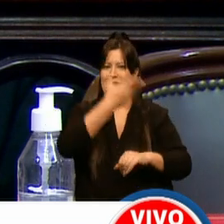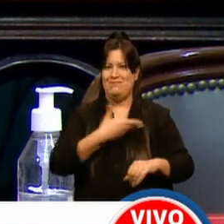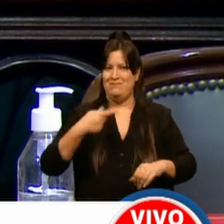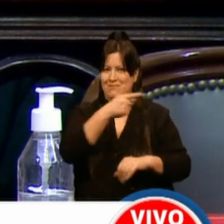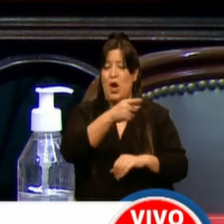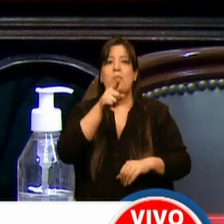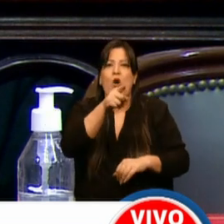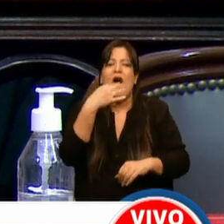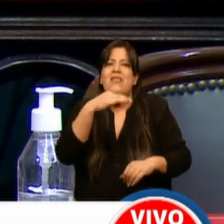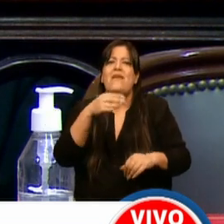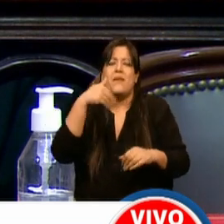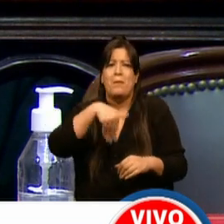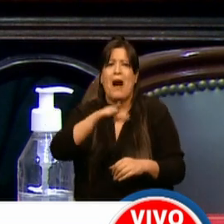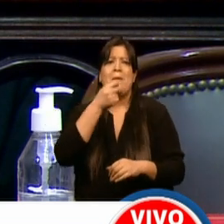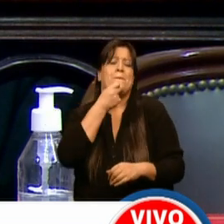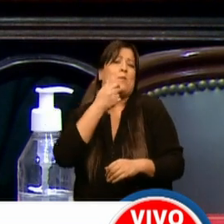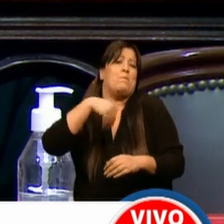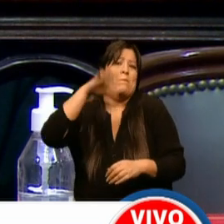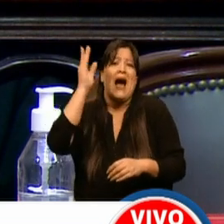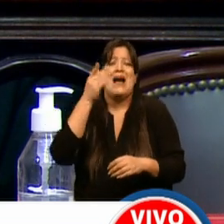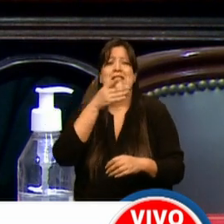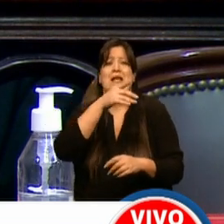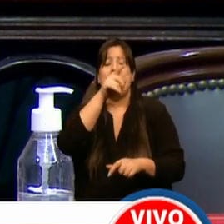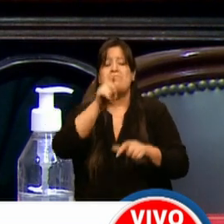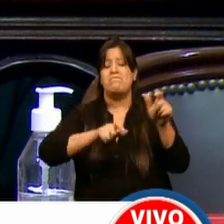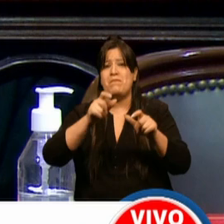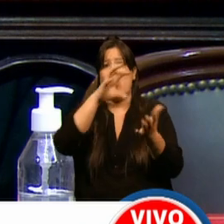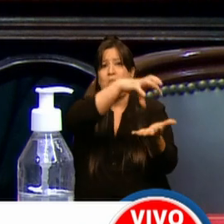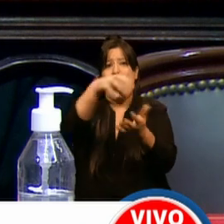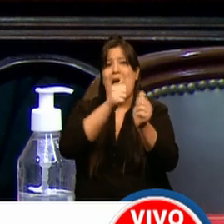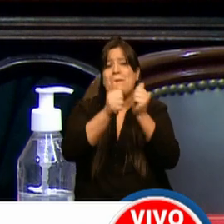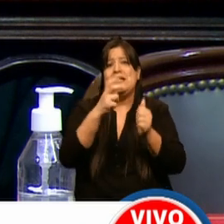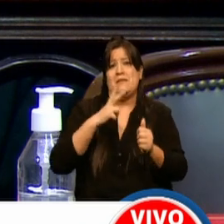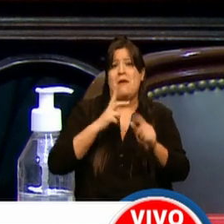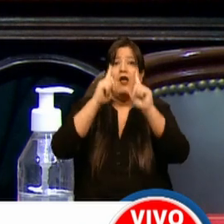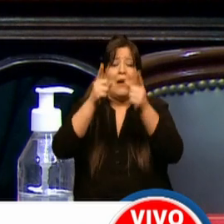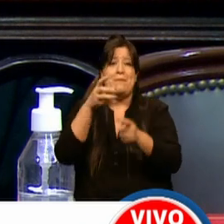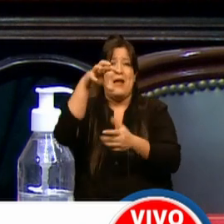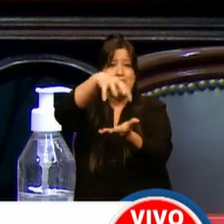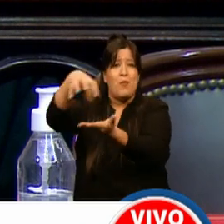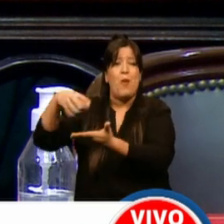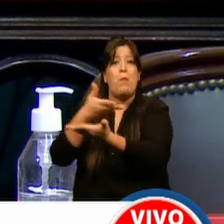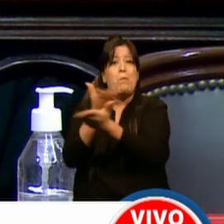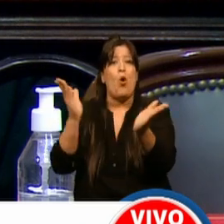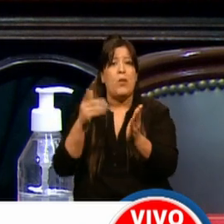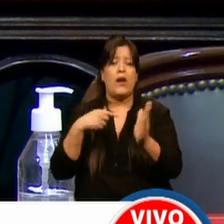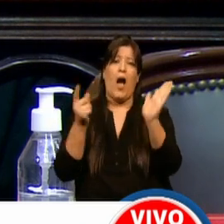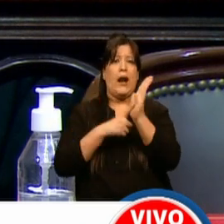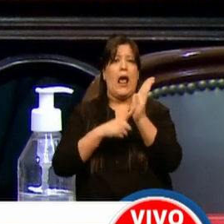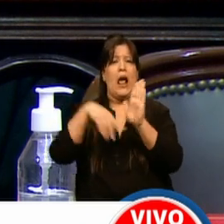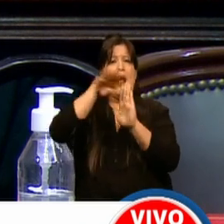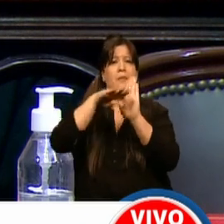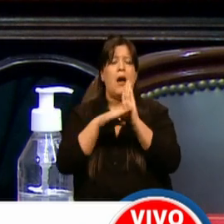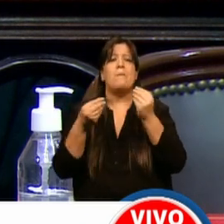en donde vamos a someter principalmente a los actores privados y también a los actores públicos a nuestras reglas de